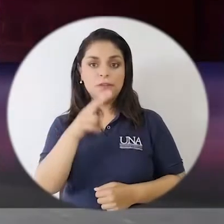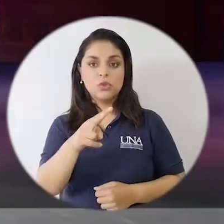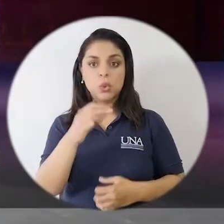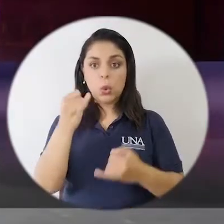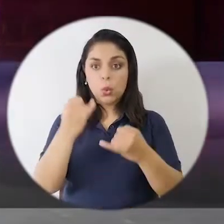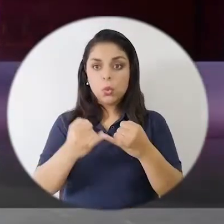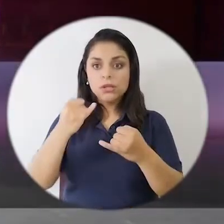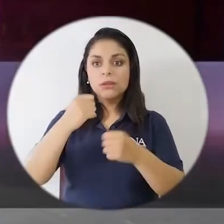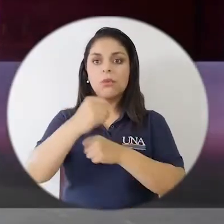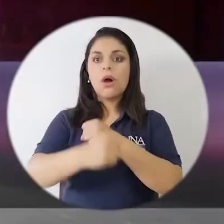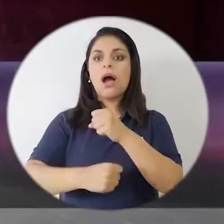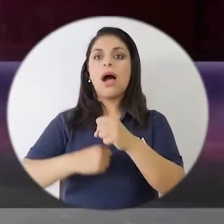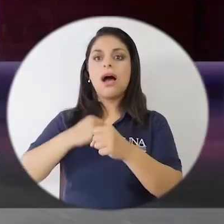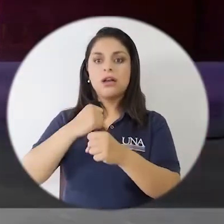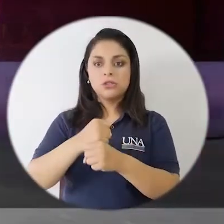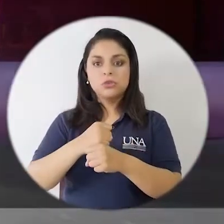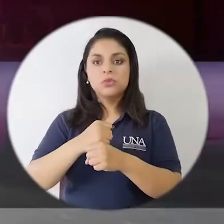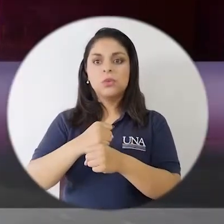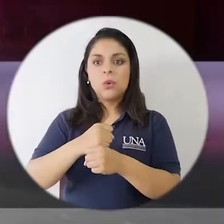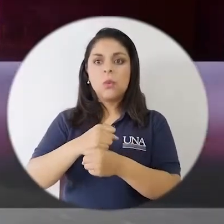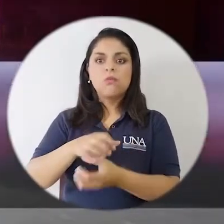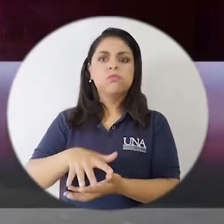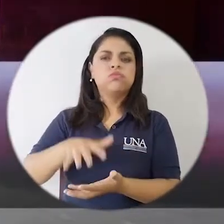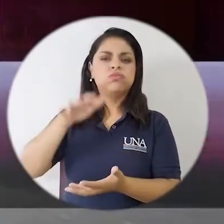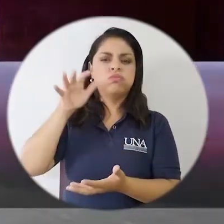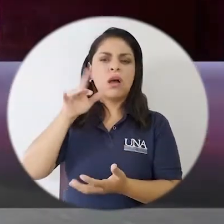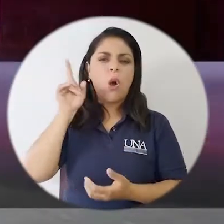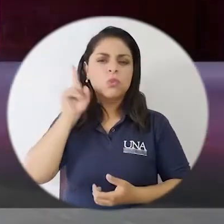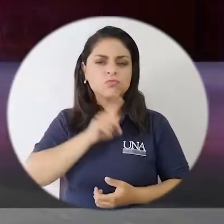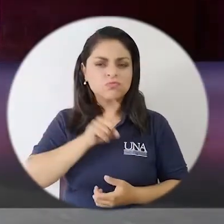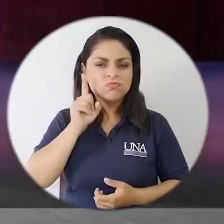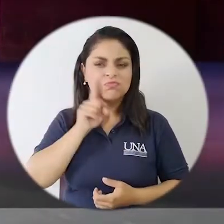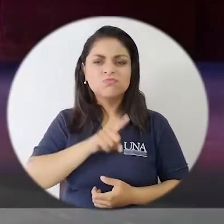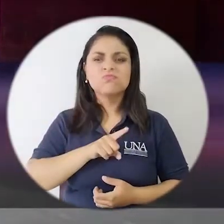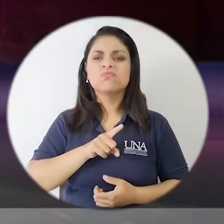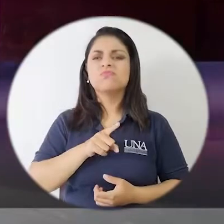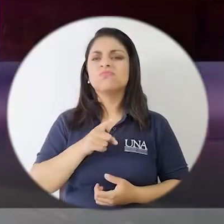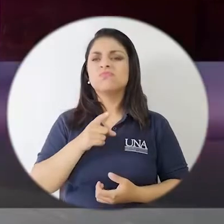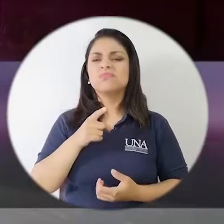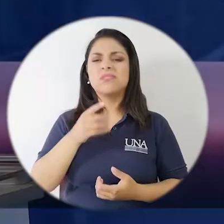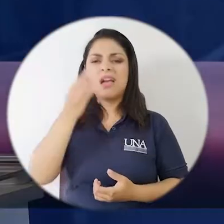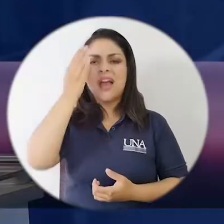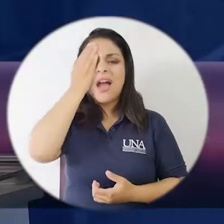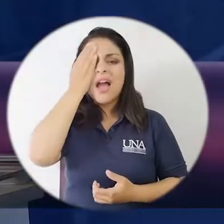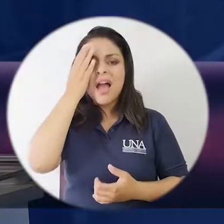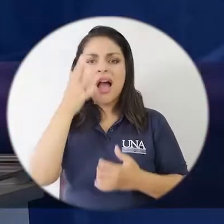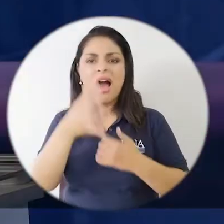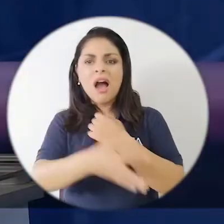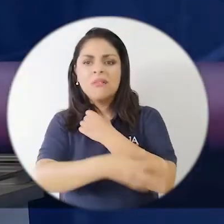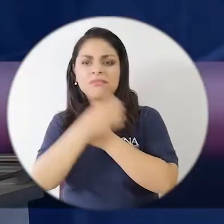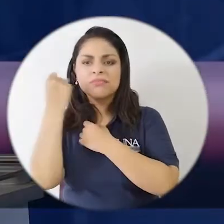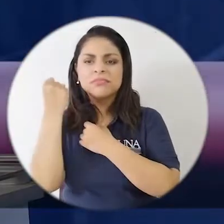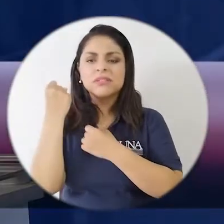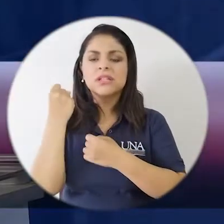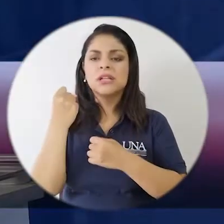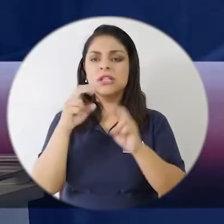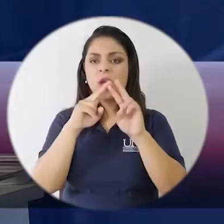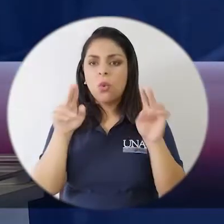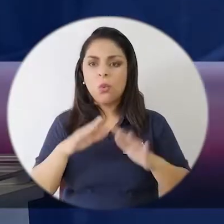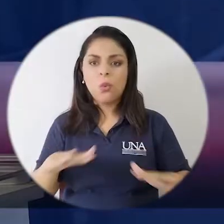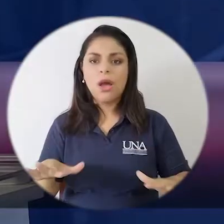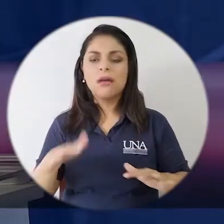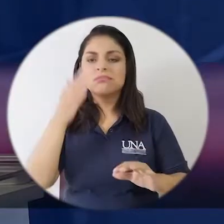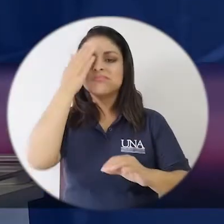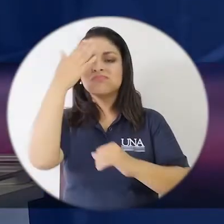último año han aumentado considerablemente los intentos de estafa, de hackeo de sitios web, de hackeo de cuentas